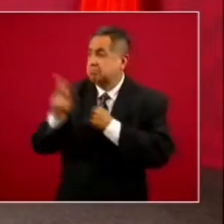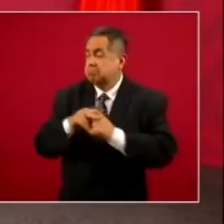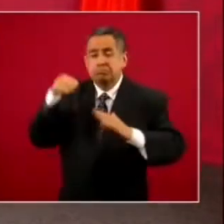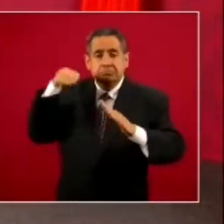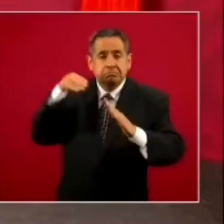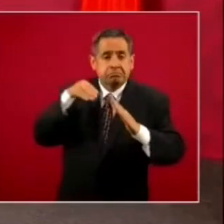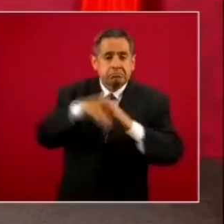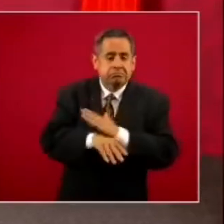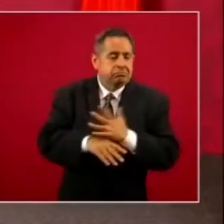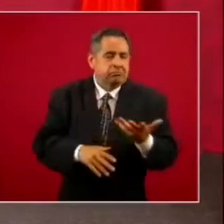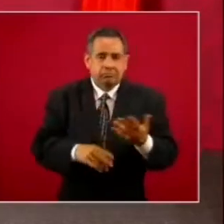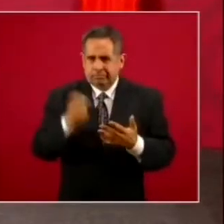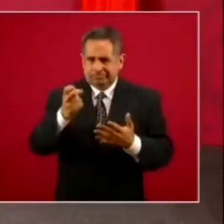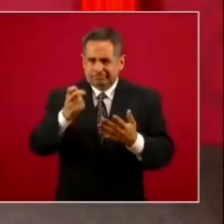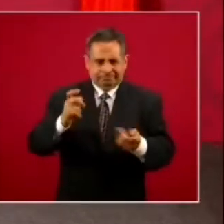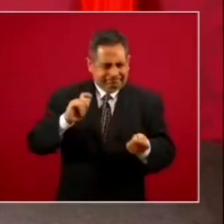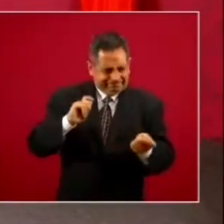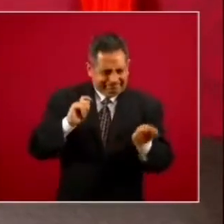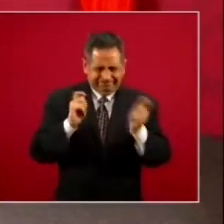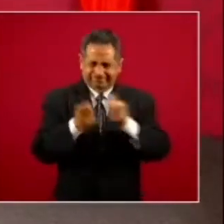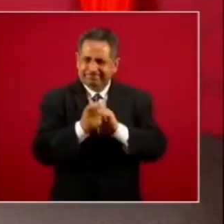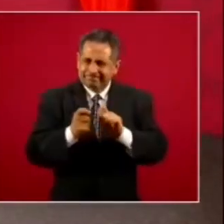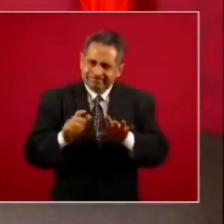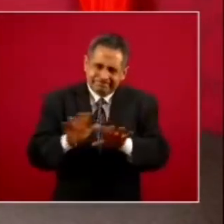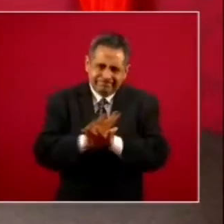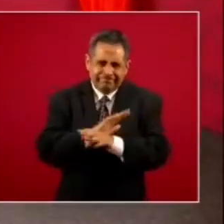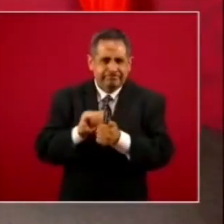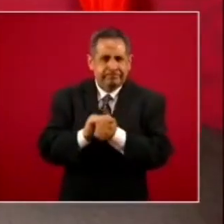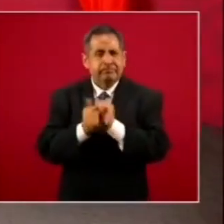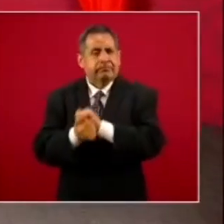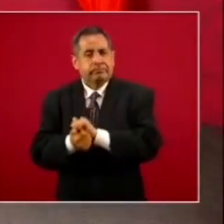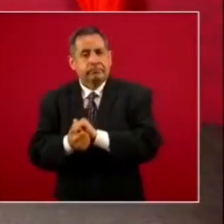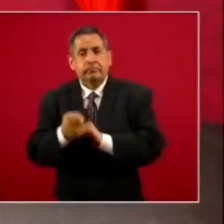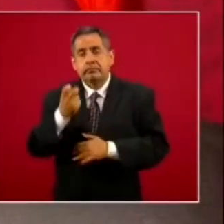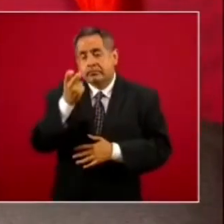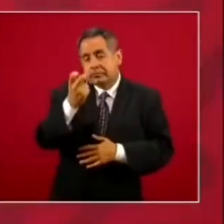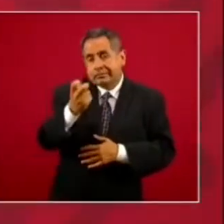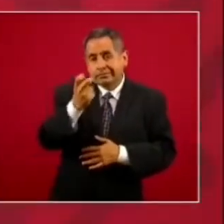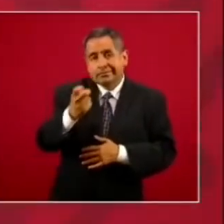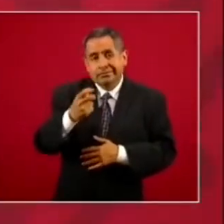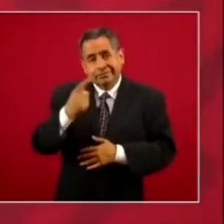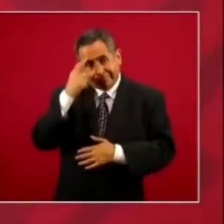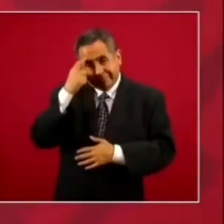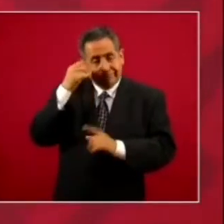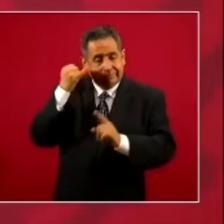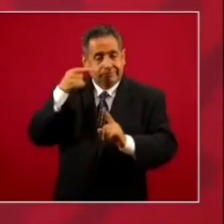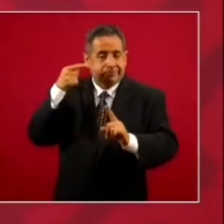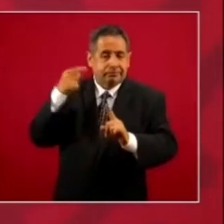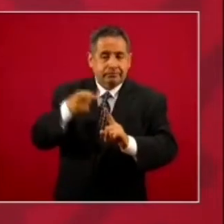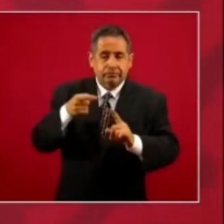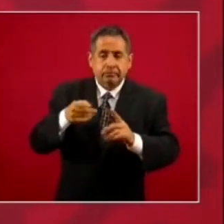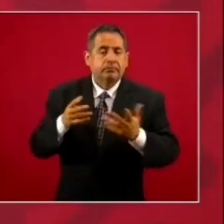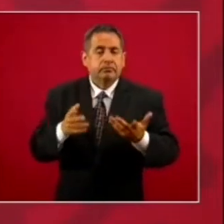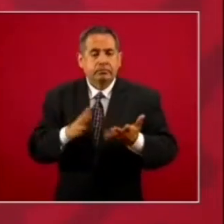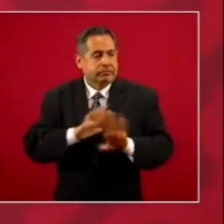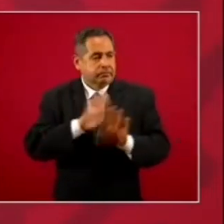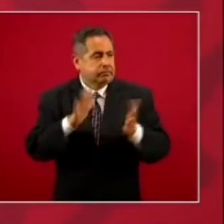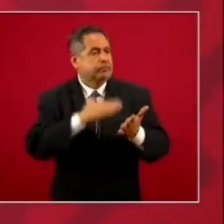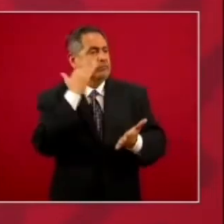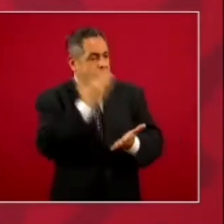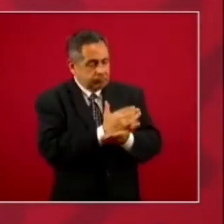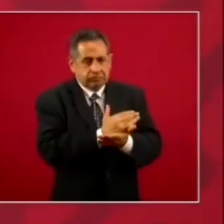¿Por qué es la transformación? Porque es la única manera de frenar,